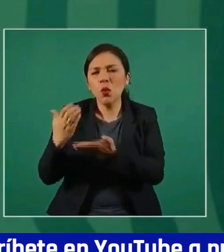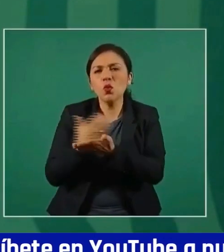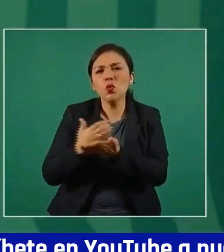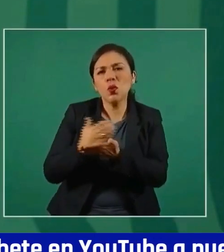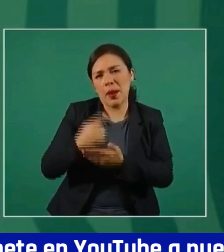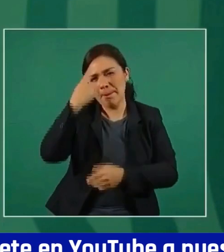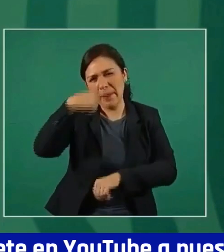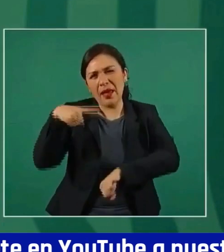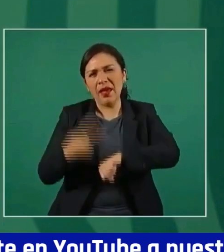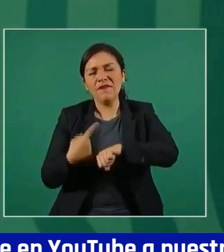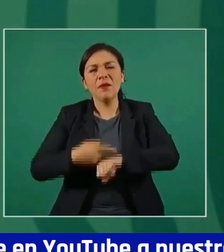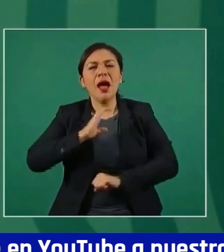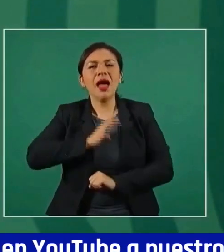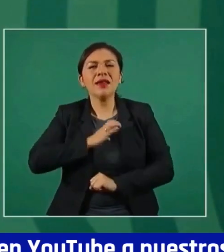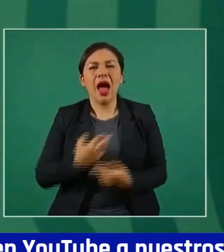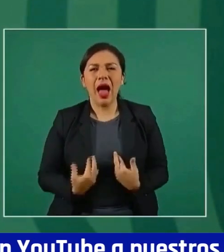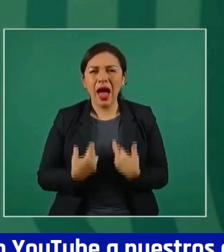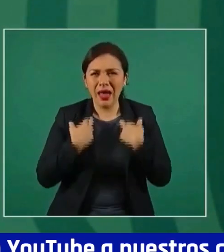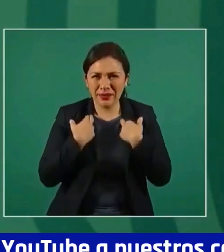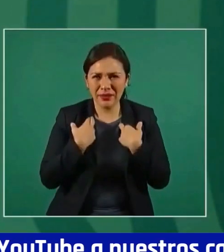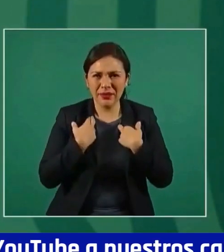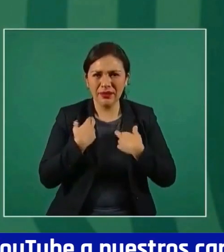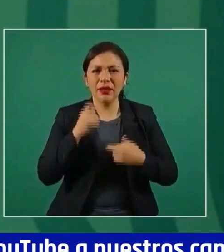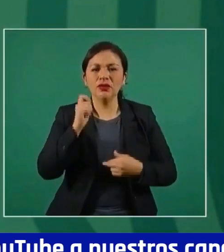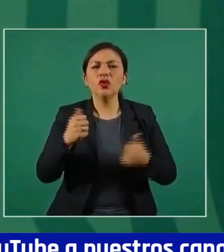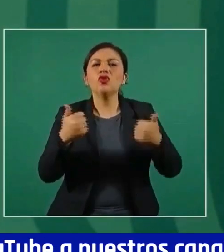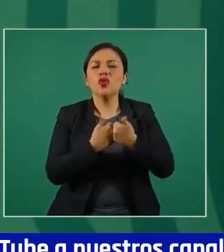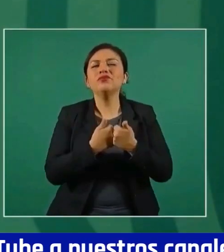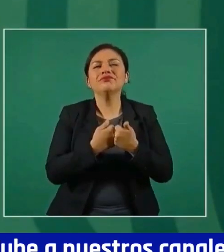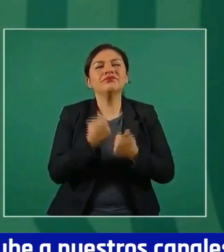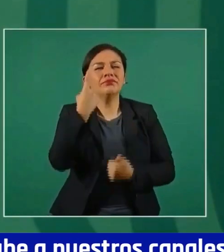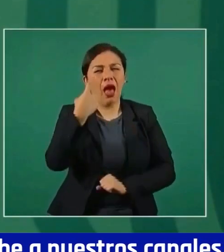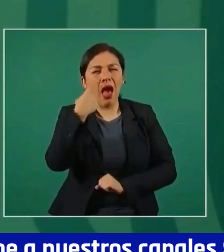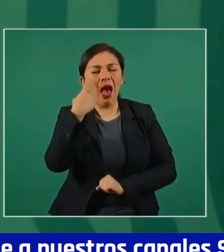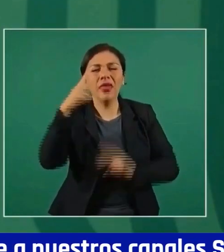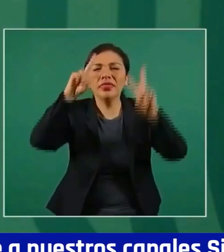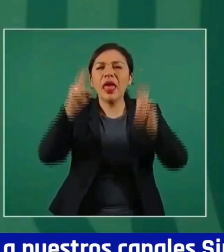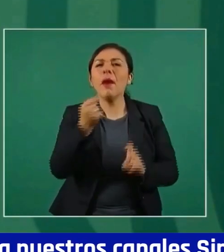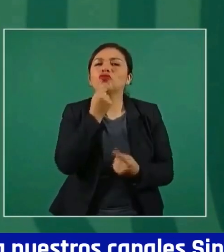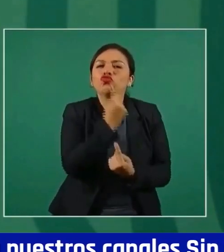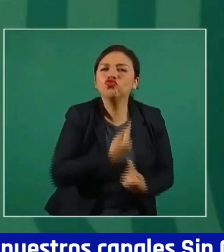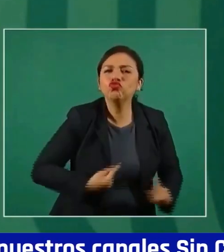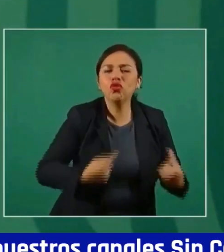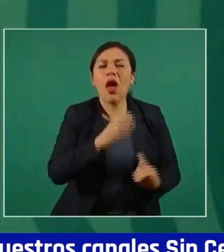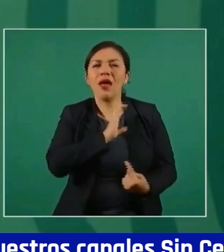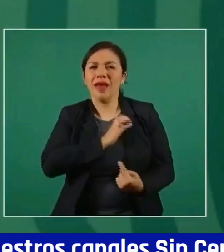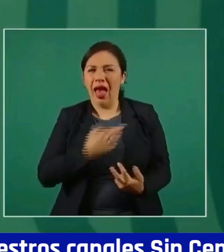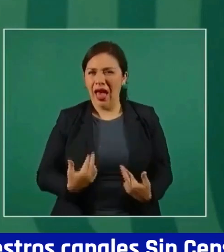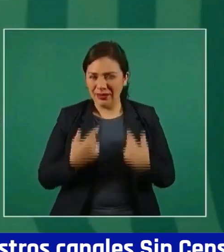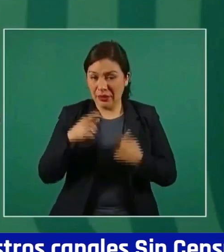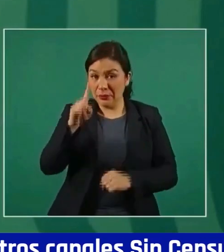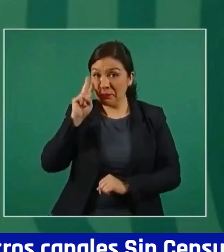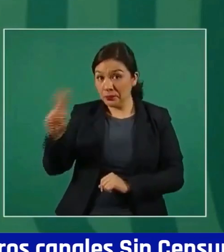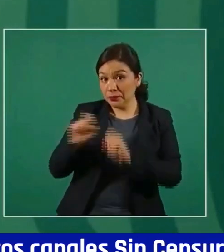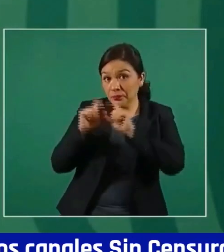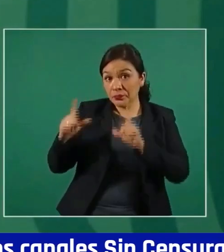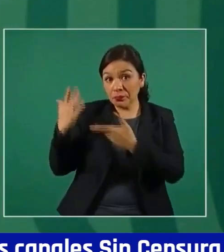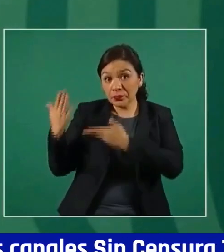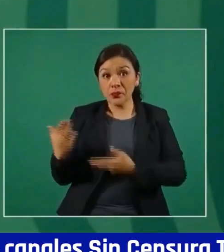particular lo que se utiliza en el tratamiento de los niños con cáncer. En esta primera lámina, por